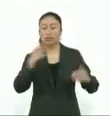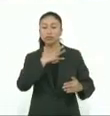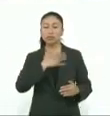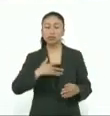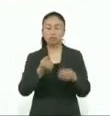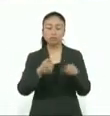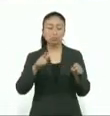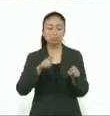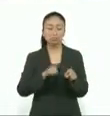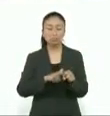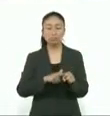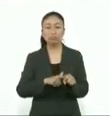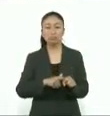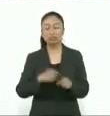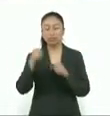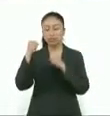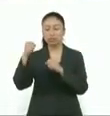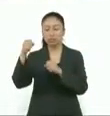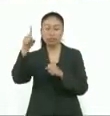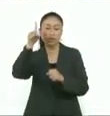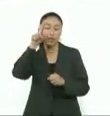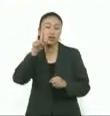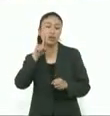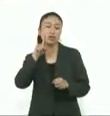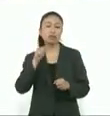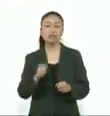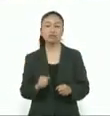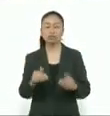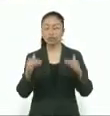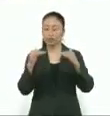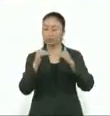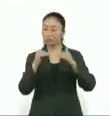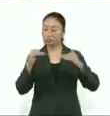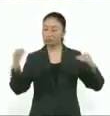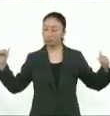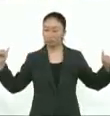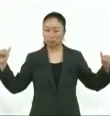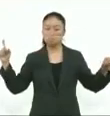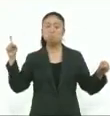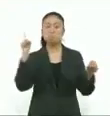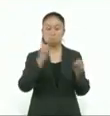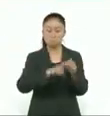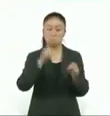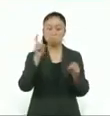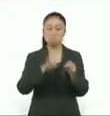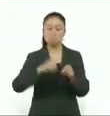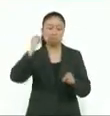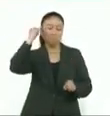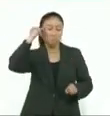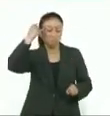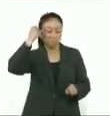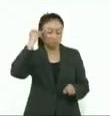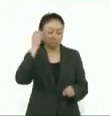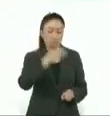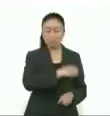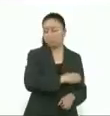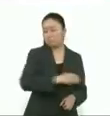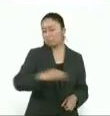social, un feminismo en el que quepamos todas, indígenas,